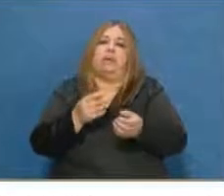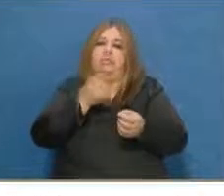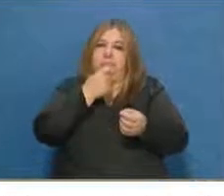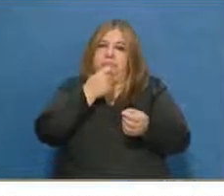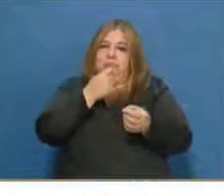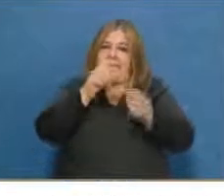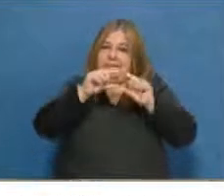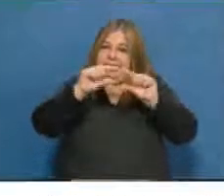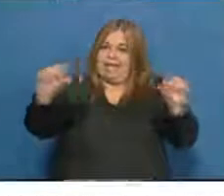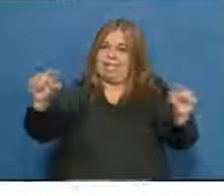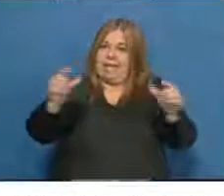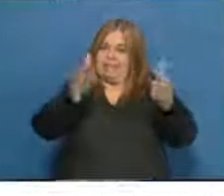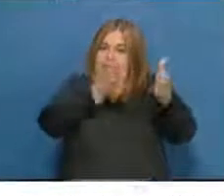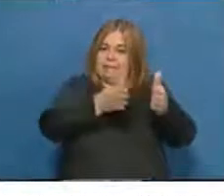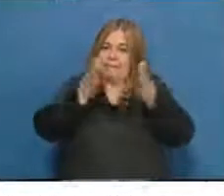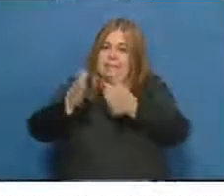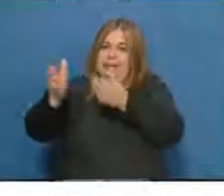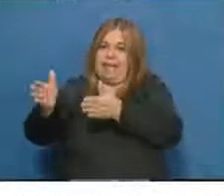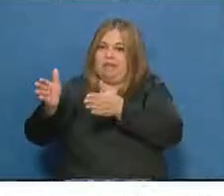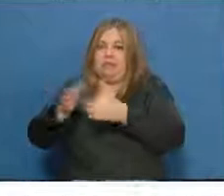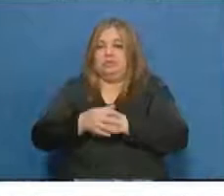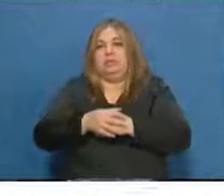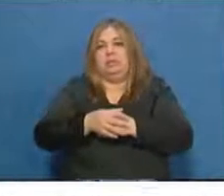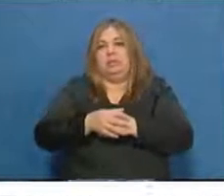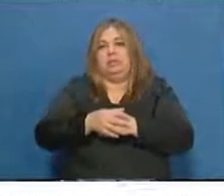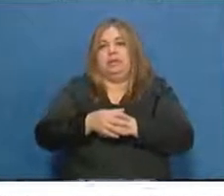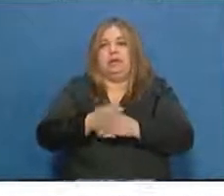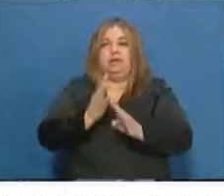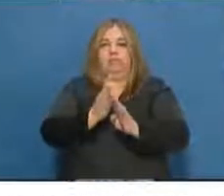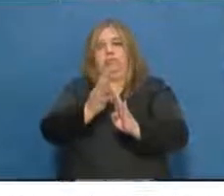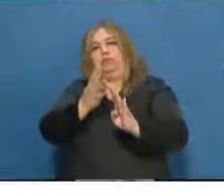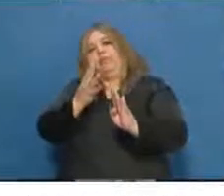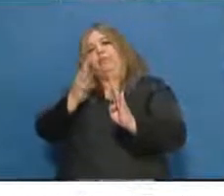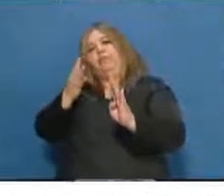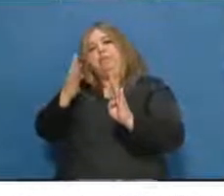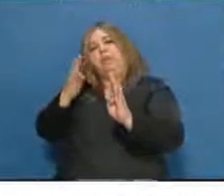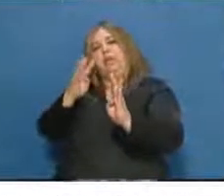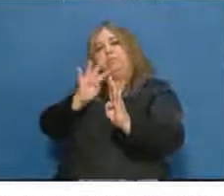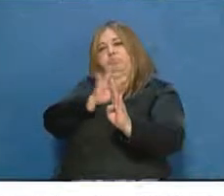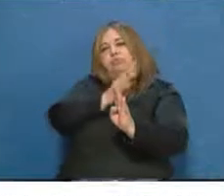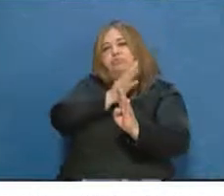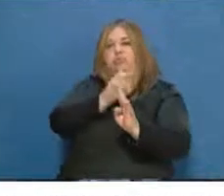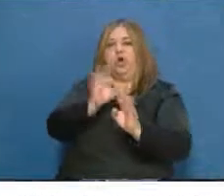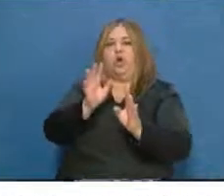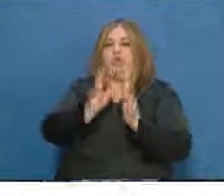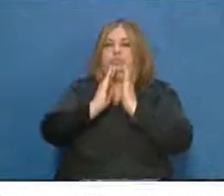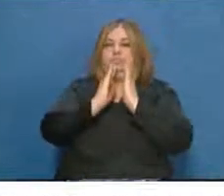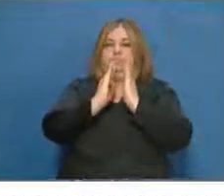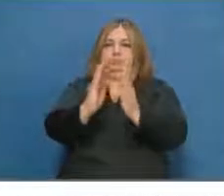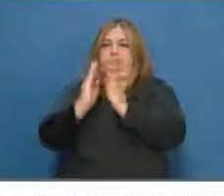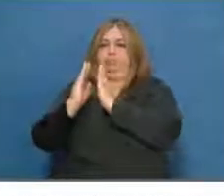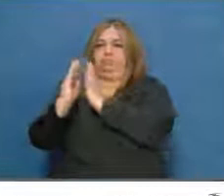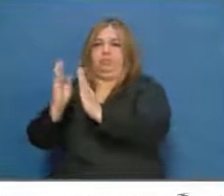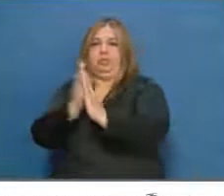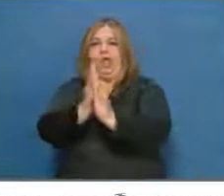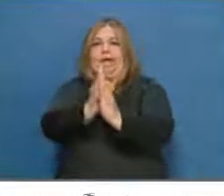cintas de separación para que no exista la posibilidad de la fila que se contorsiona, sino que sean solo filas rectas.